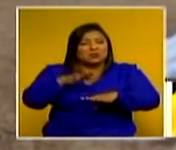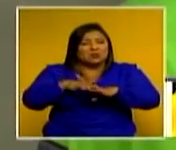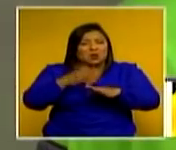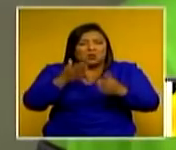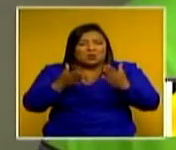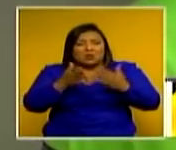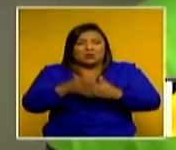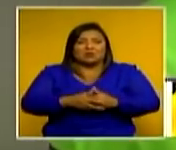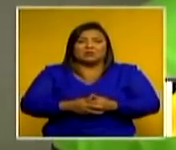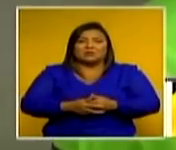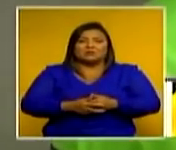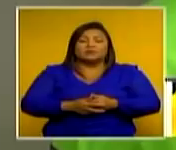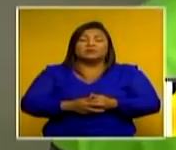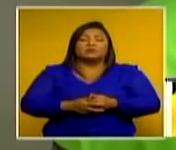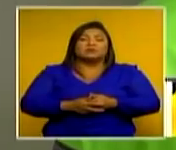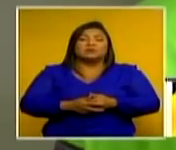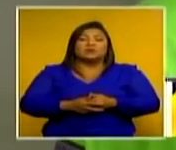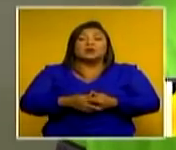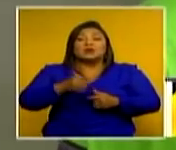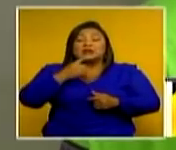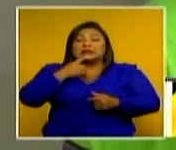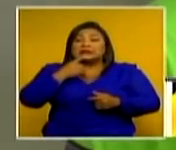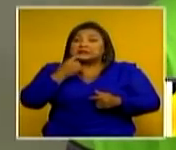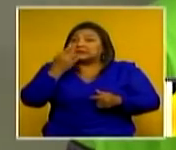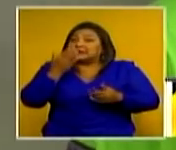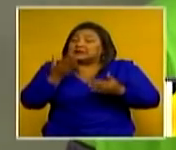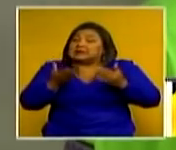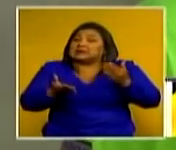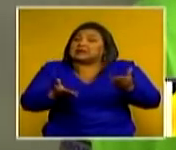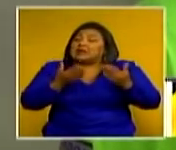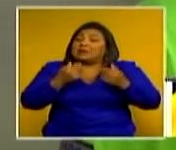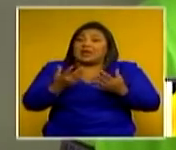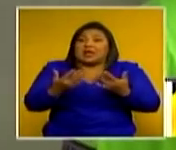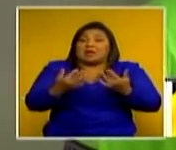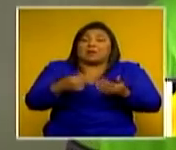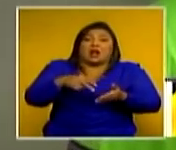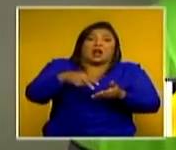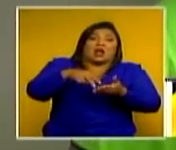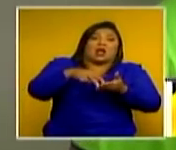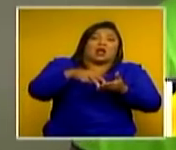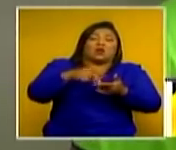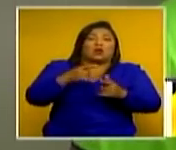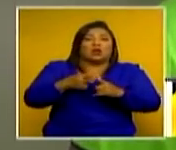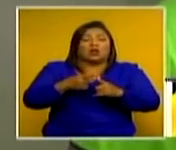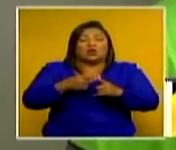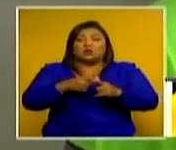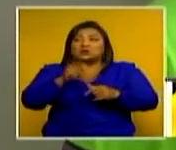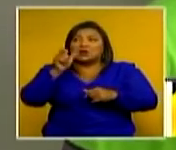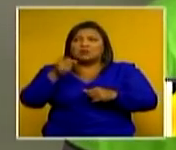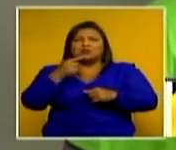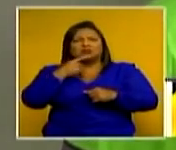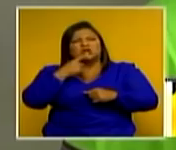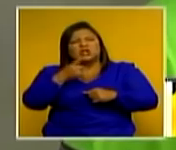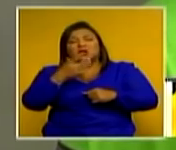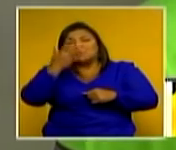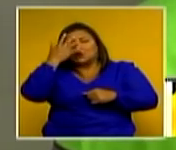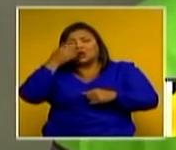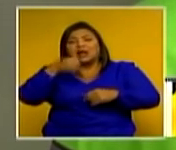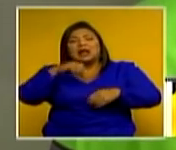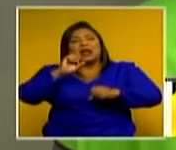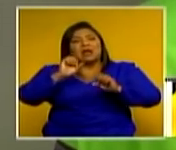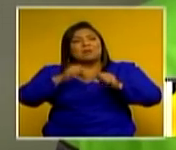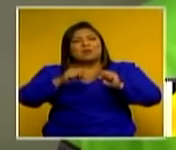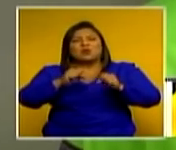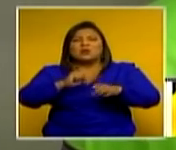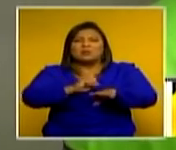así es le han estado presumiblemente ahí esperando miembro porque los vecinos indicaban que la motocicleta había estado ya